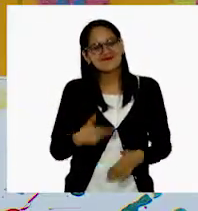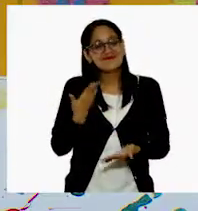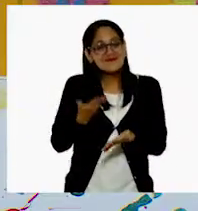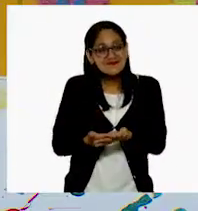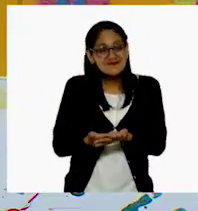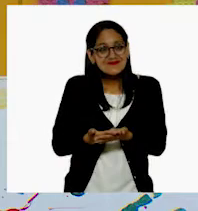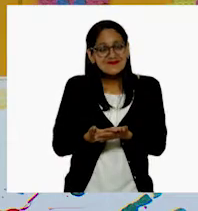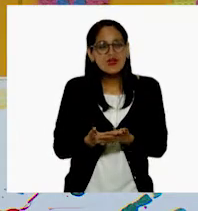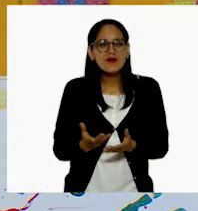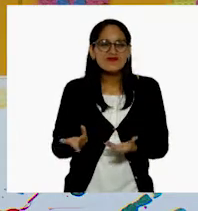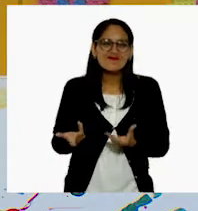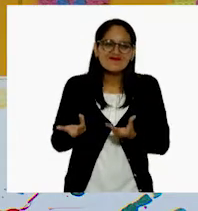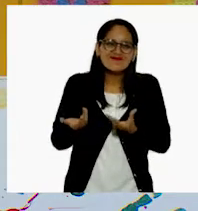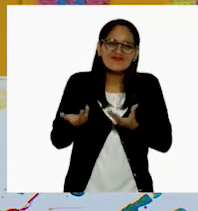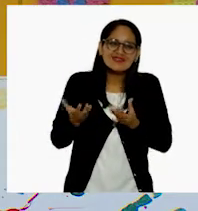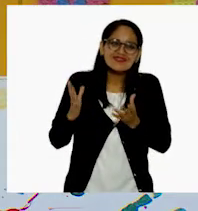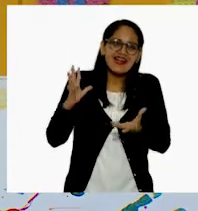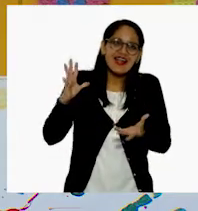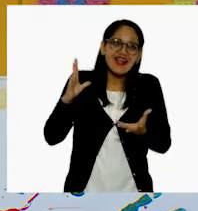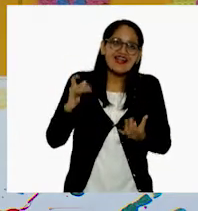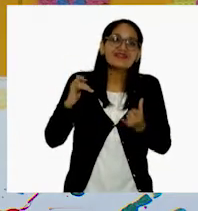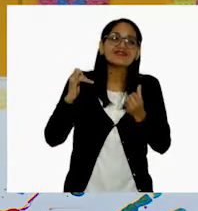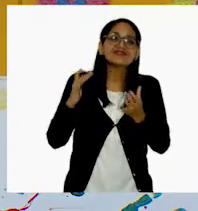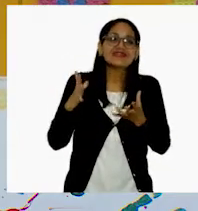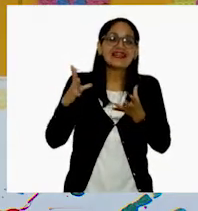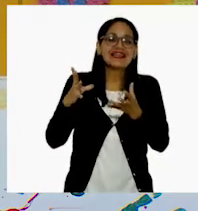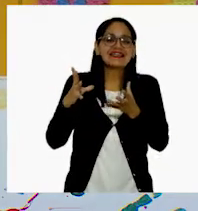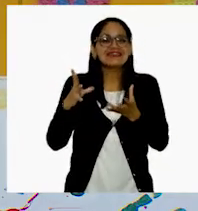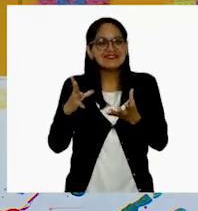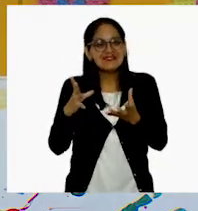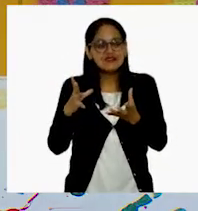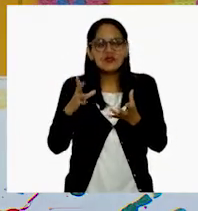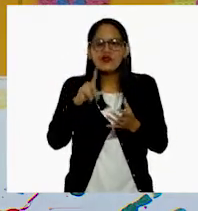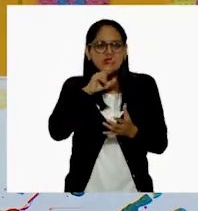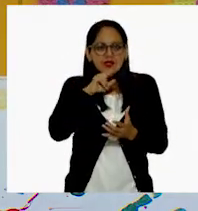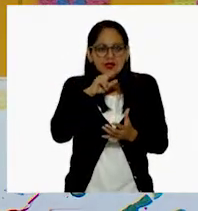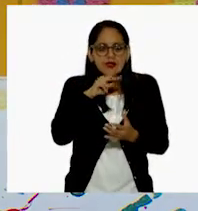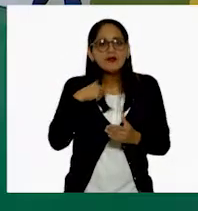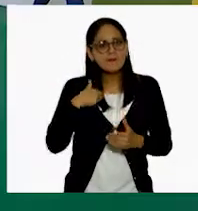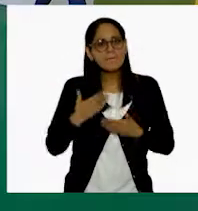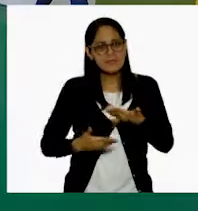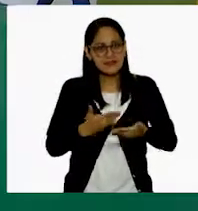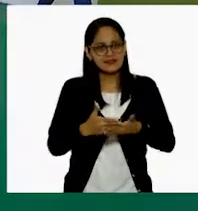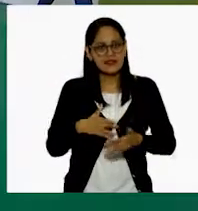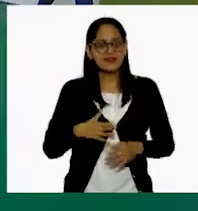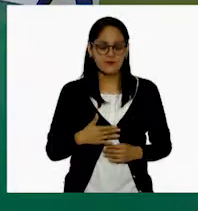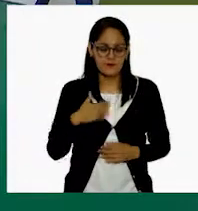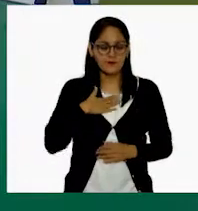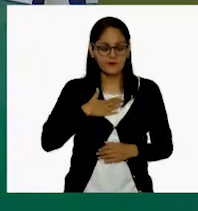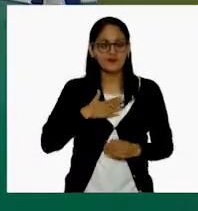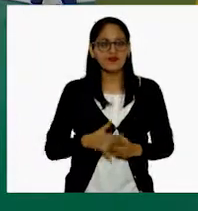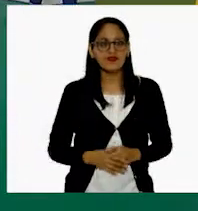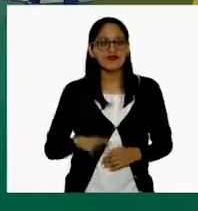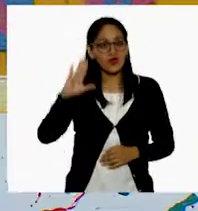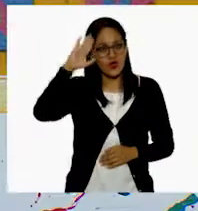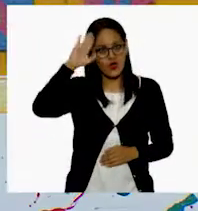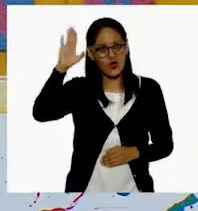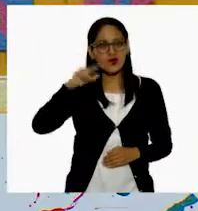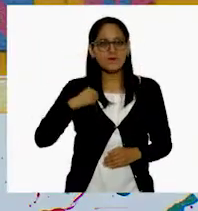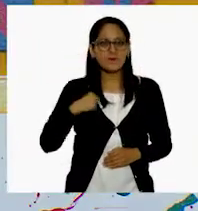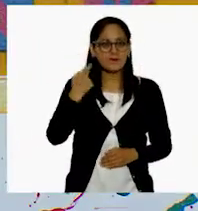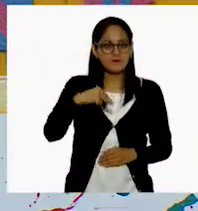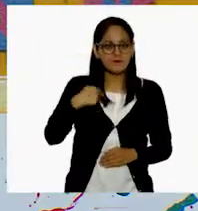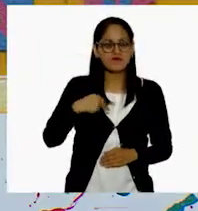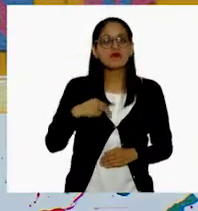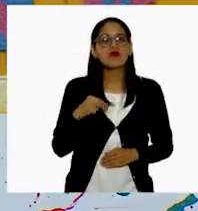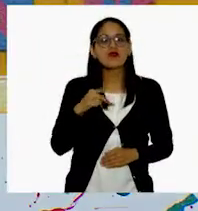¡Se me cayó! ¡Ay, está enorme esta pelota! A ver, pásamela, no te preocupes. Me presento. A ver, preséntate. ¡Hola! Yo